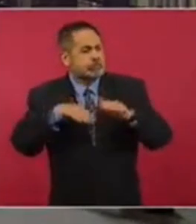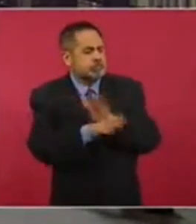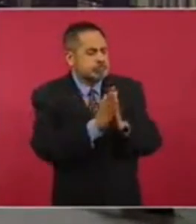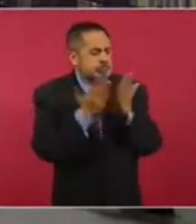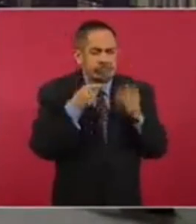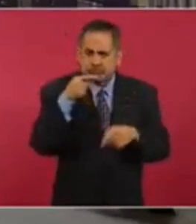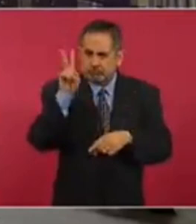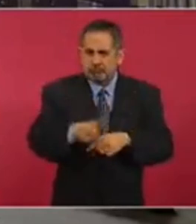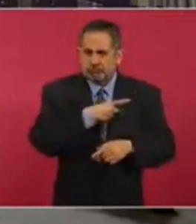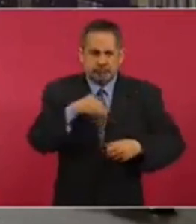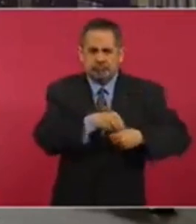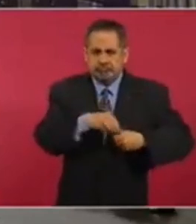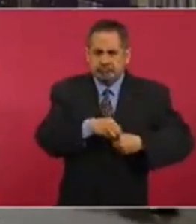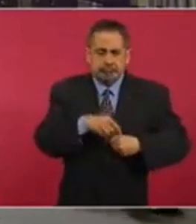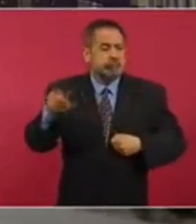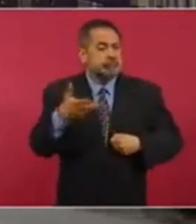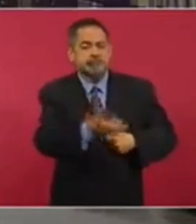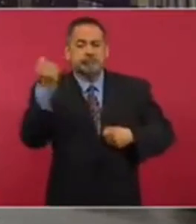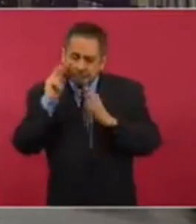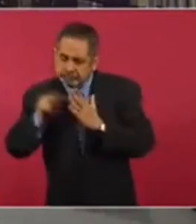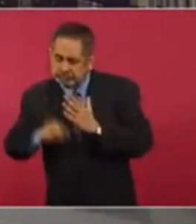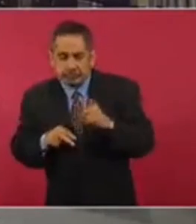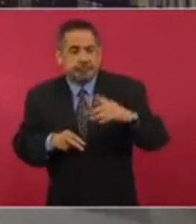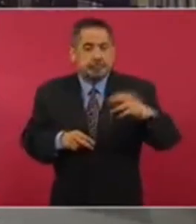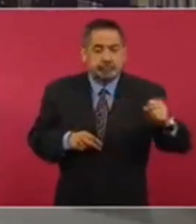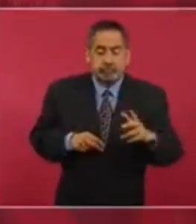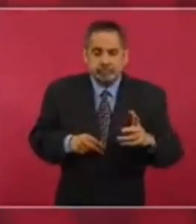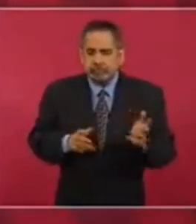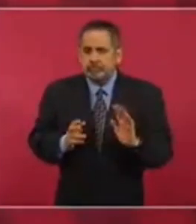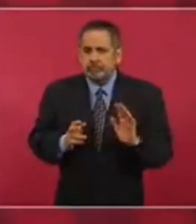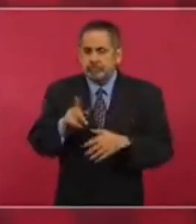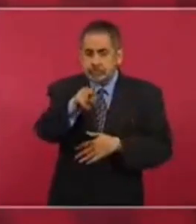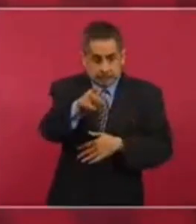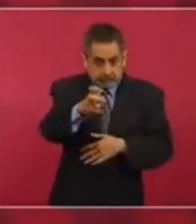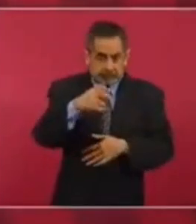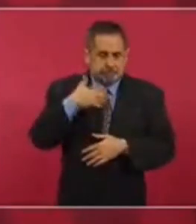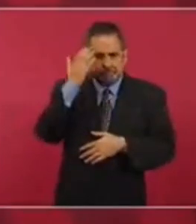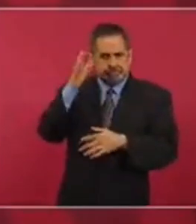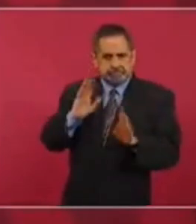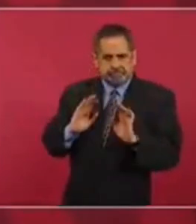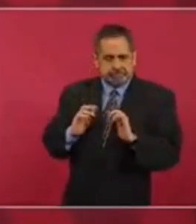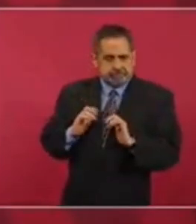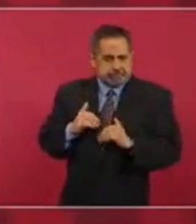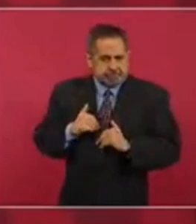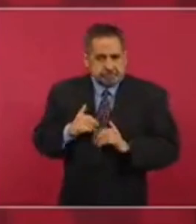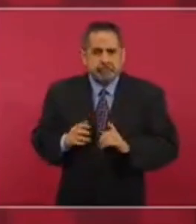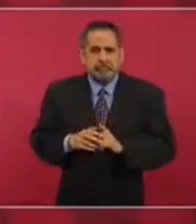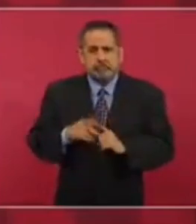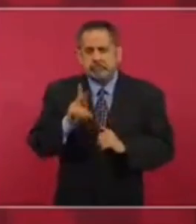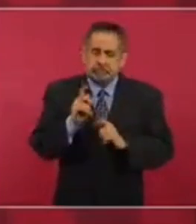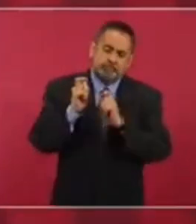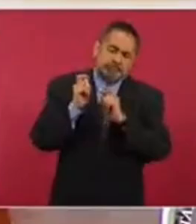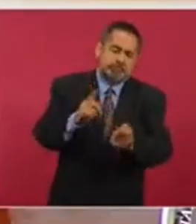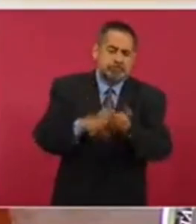cuando la otra parte no lo ha podido ver. Eso no lo conozco, pero está en